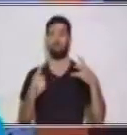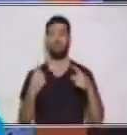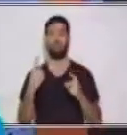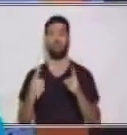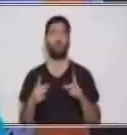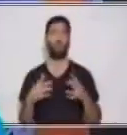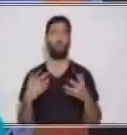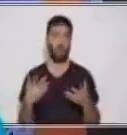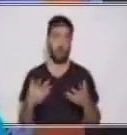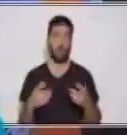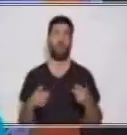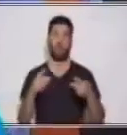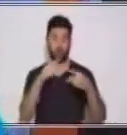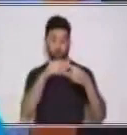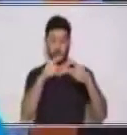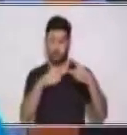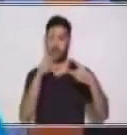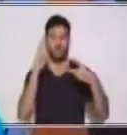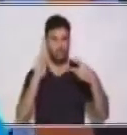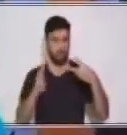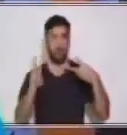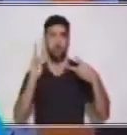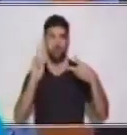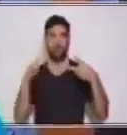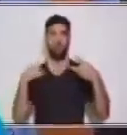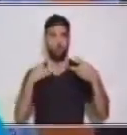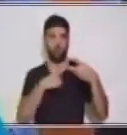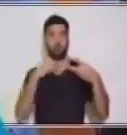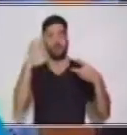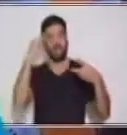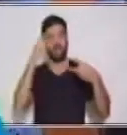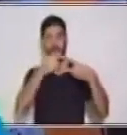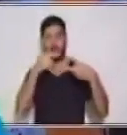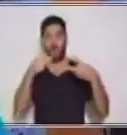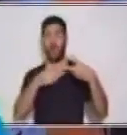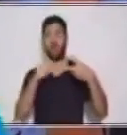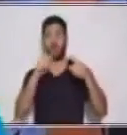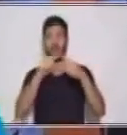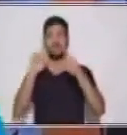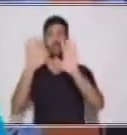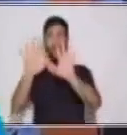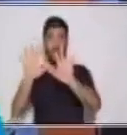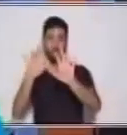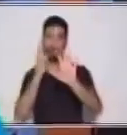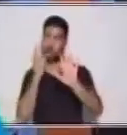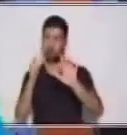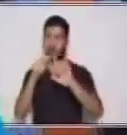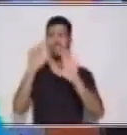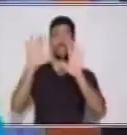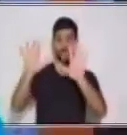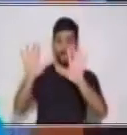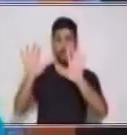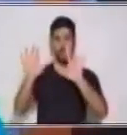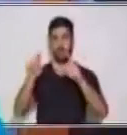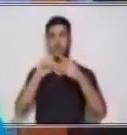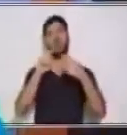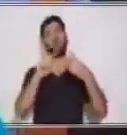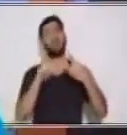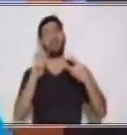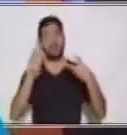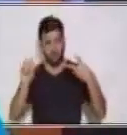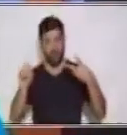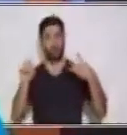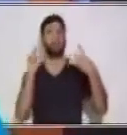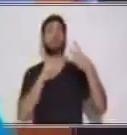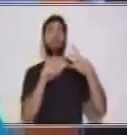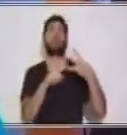el tercero. En este caso nosotros sabemos que alfa mide 10 grados, que beta mide 30 grados, pero no sabemos cuánto